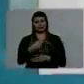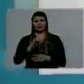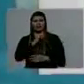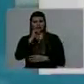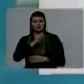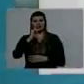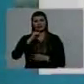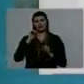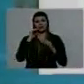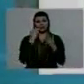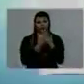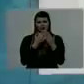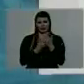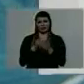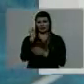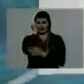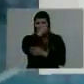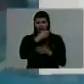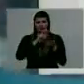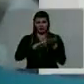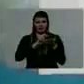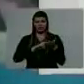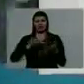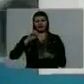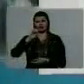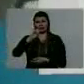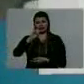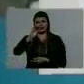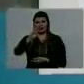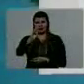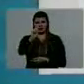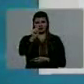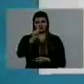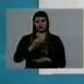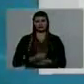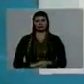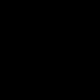día fue presentado por la Facultad de Teología, sede IBA.